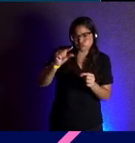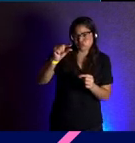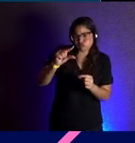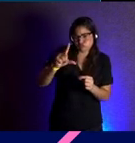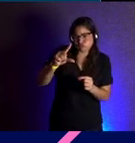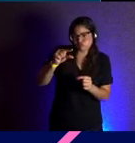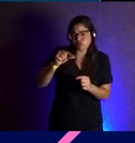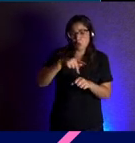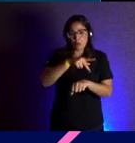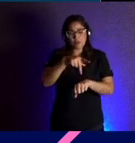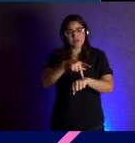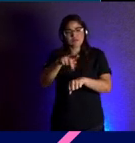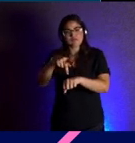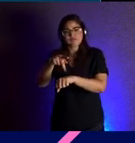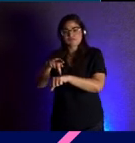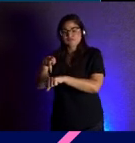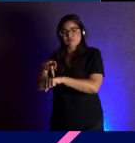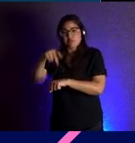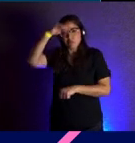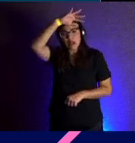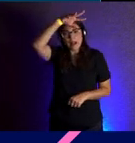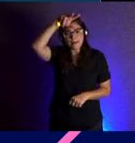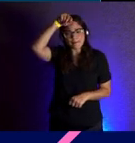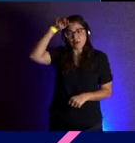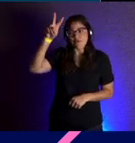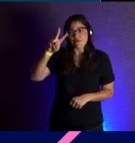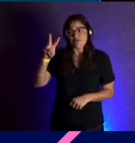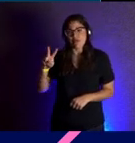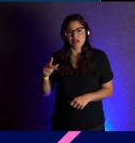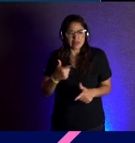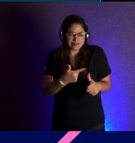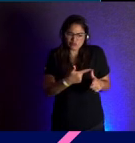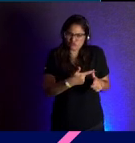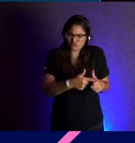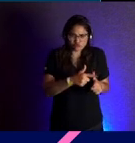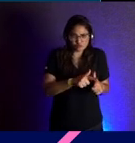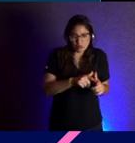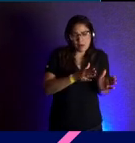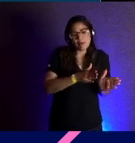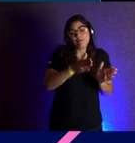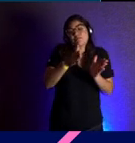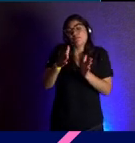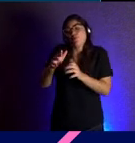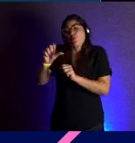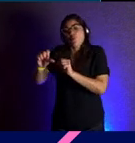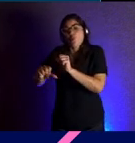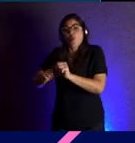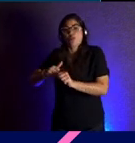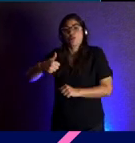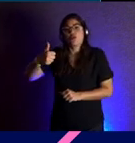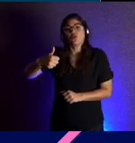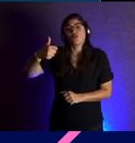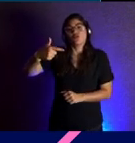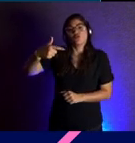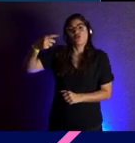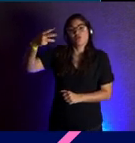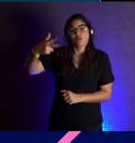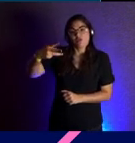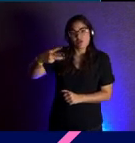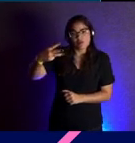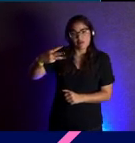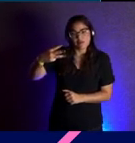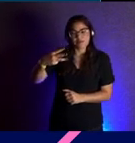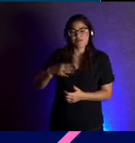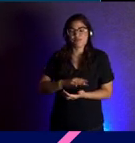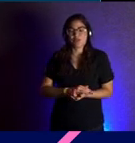Venezuela pasó de no tener mucho problema o a estar en el top 1, top 2, top 3 en los últimos años. Y en el 2020 tuvo casi